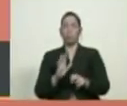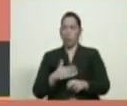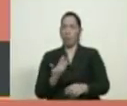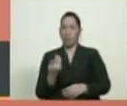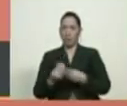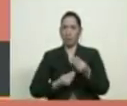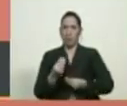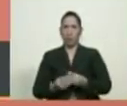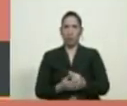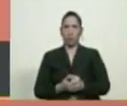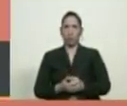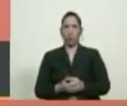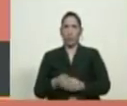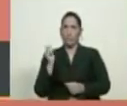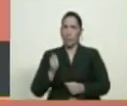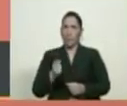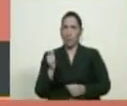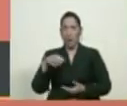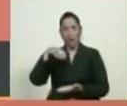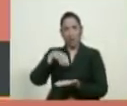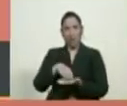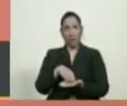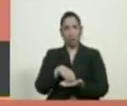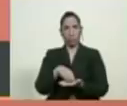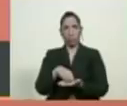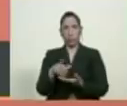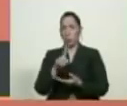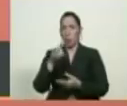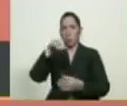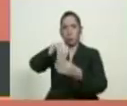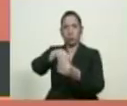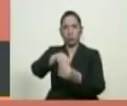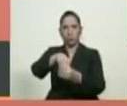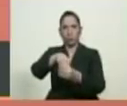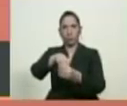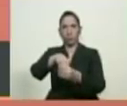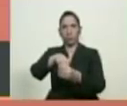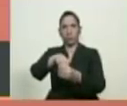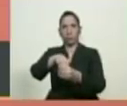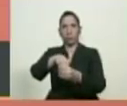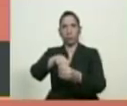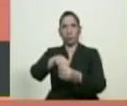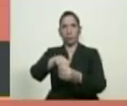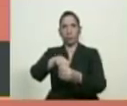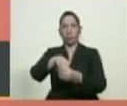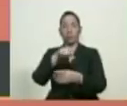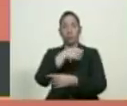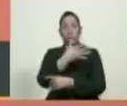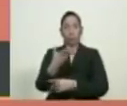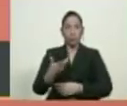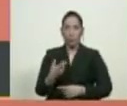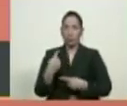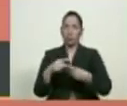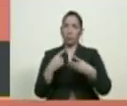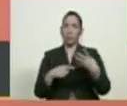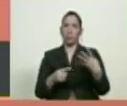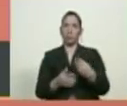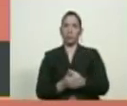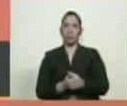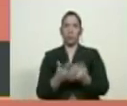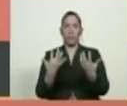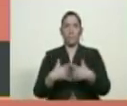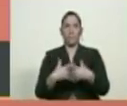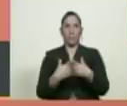que establezca la subasta, y el Estado en ese sentido no se va a meter. Serán los particulares, las empresas, las que en